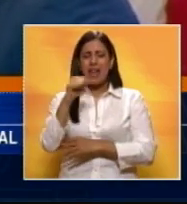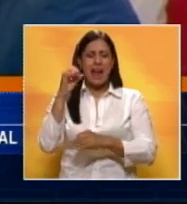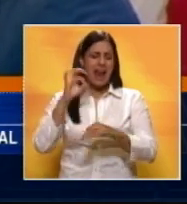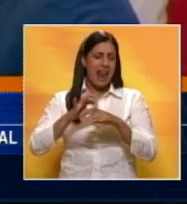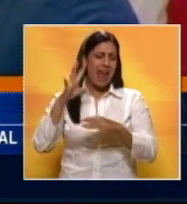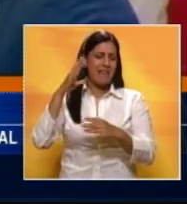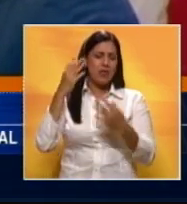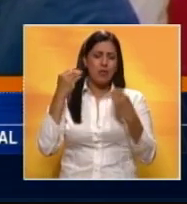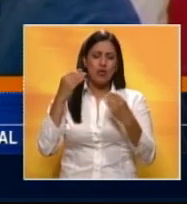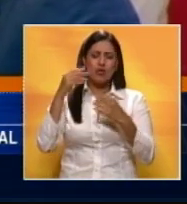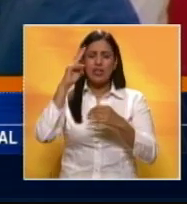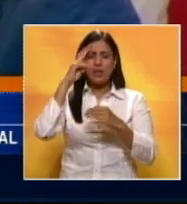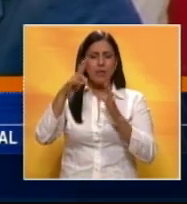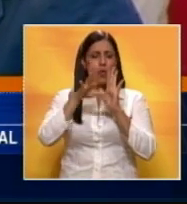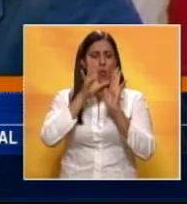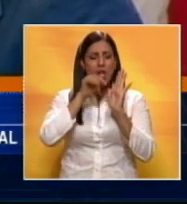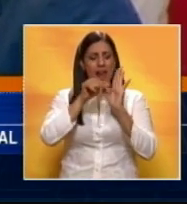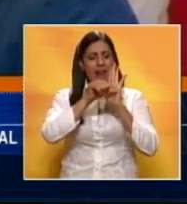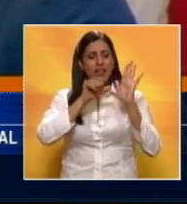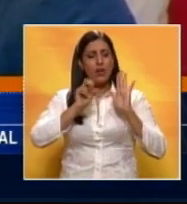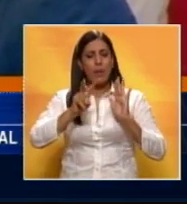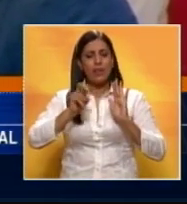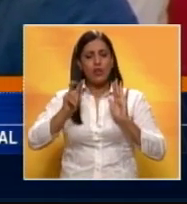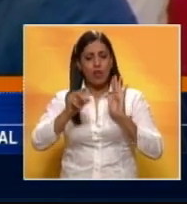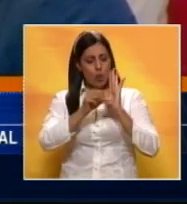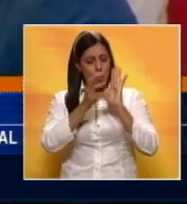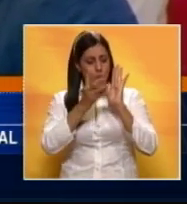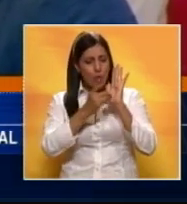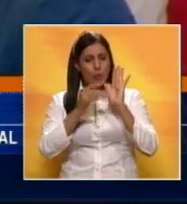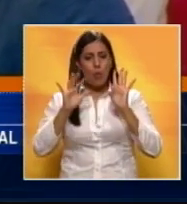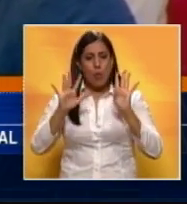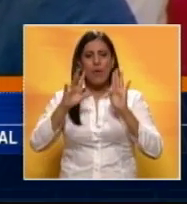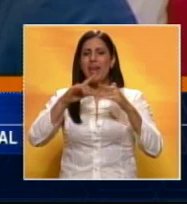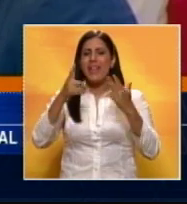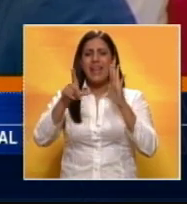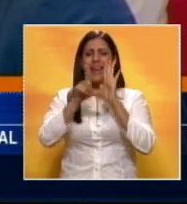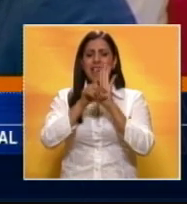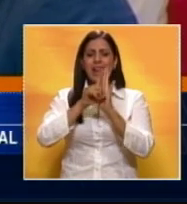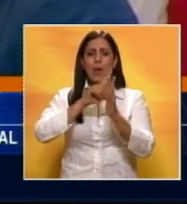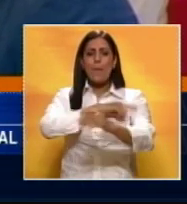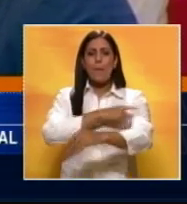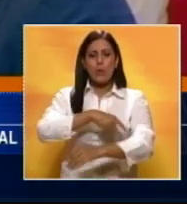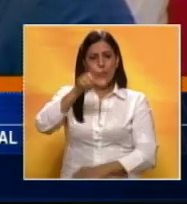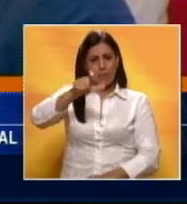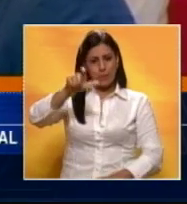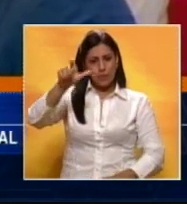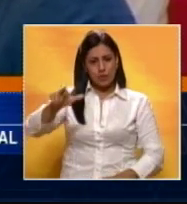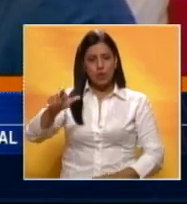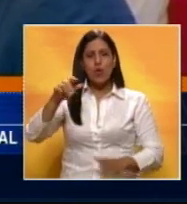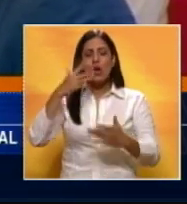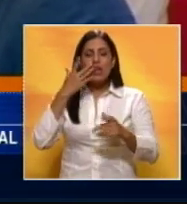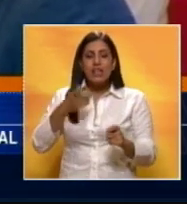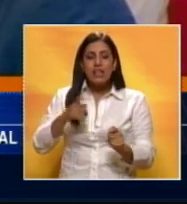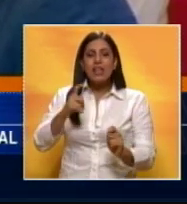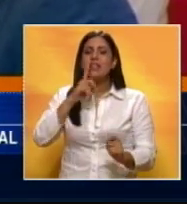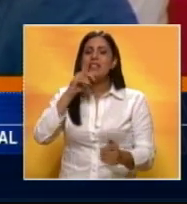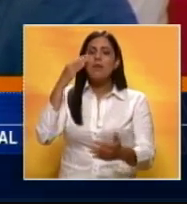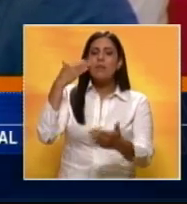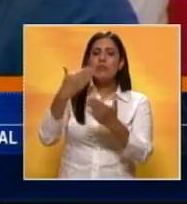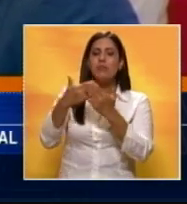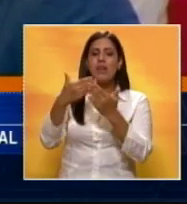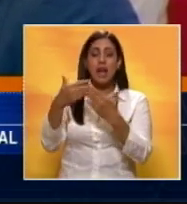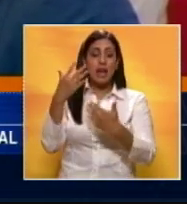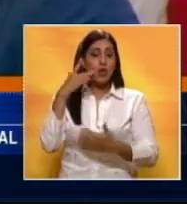grave prevista en el artículo 22, numeral 9 de la Ley Orgánica del Poder Ciudadano la Fiscal General cuando pretende hacer